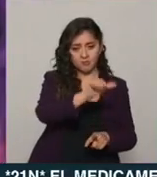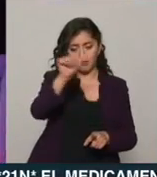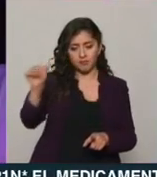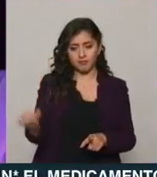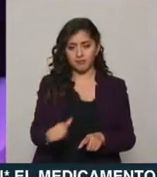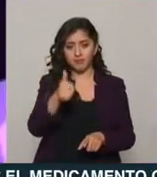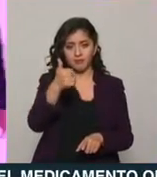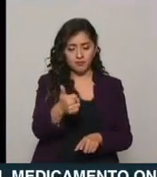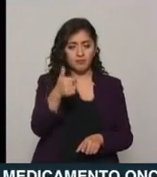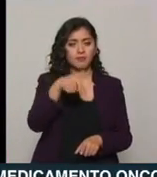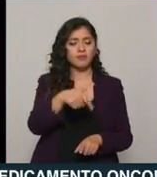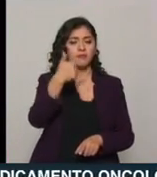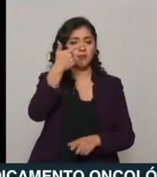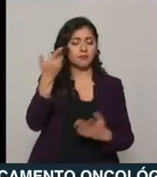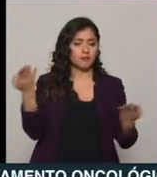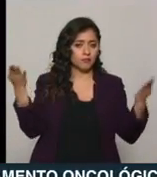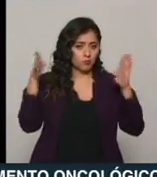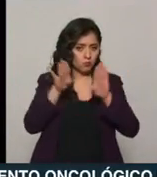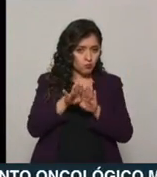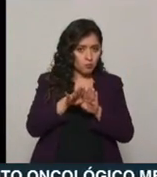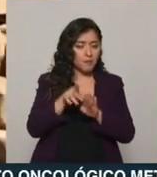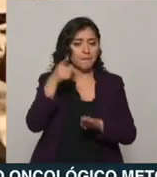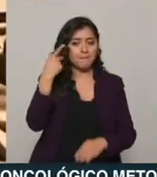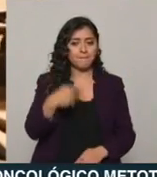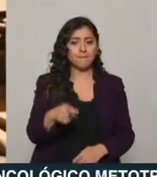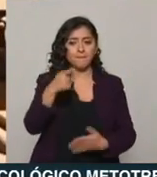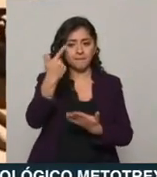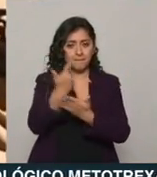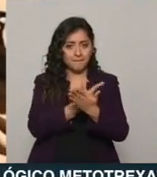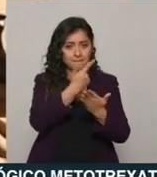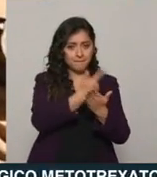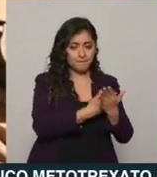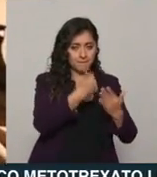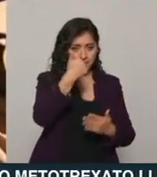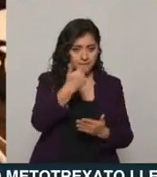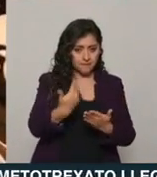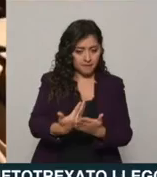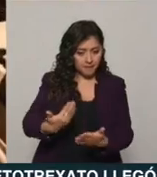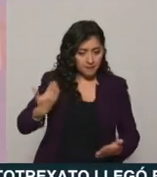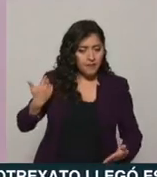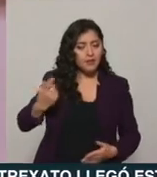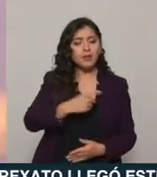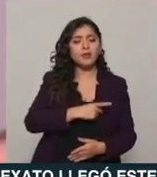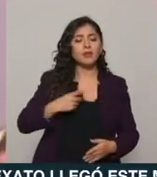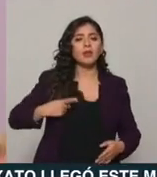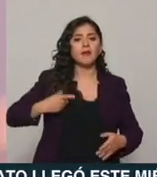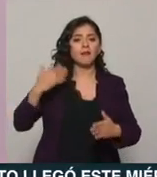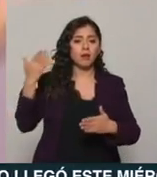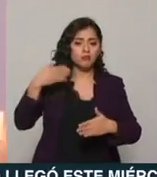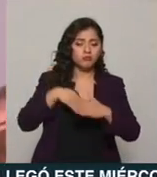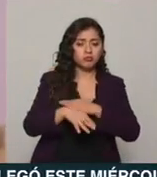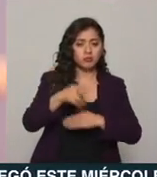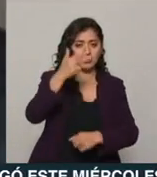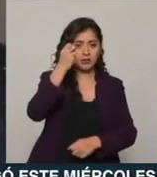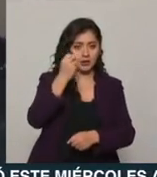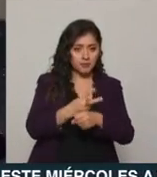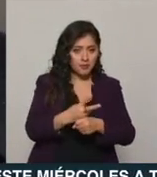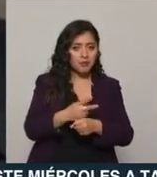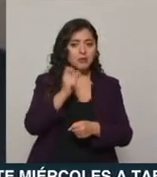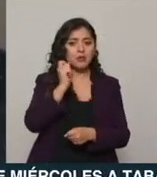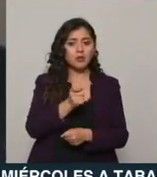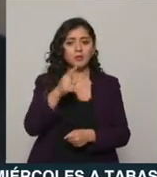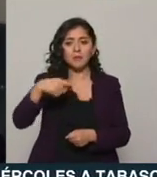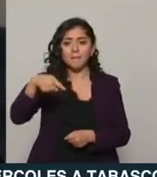las puertas, pero el registro se cierra a las 6 para que lleguen temprano. Y es totalmente